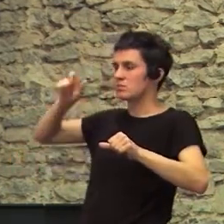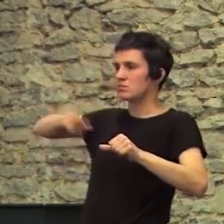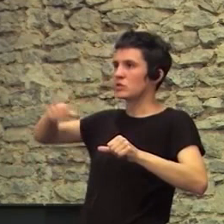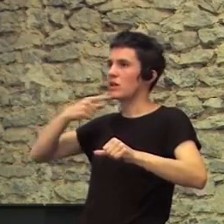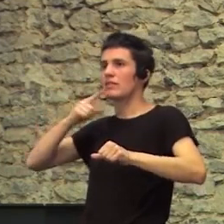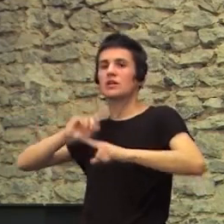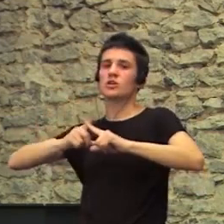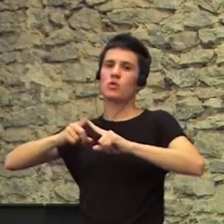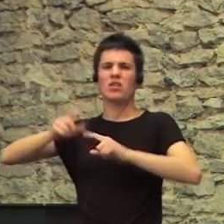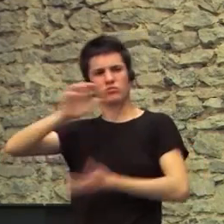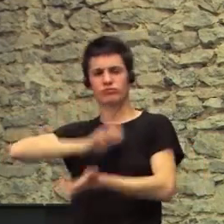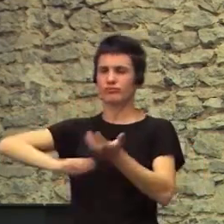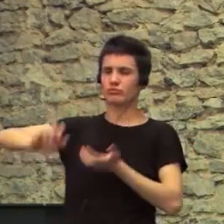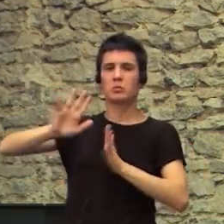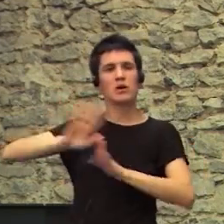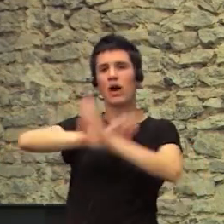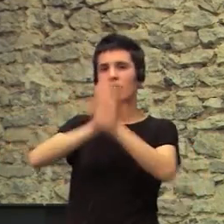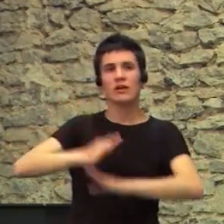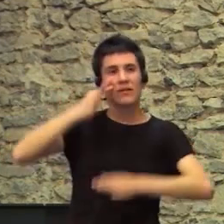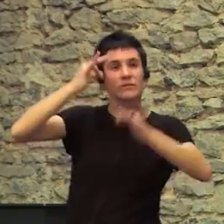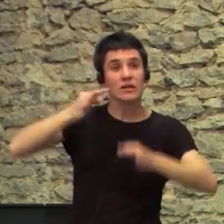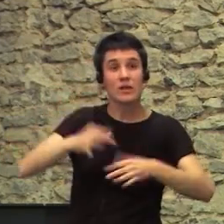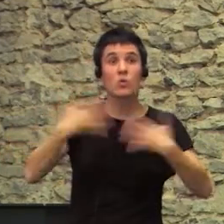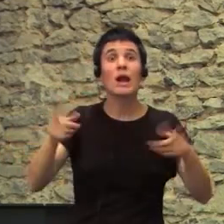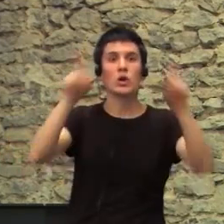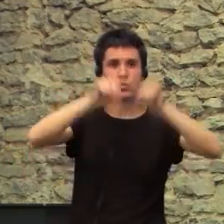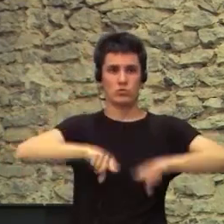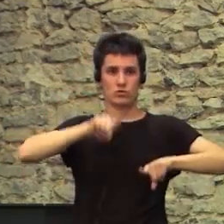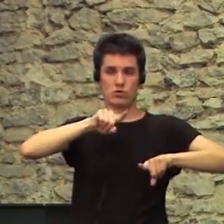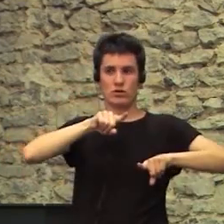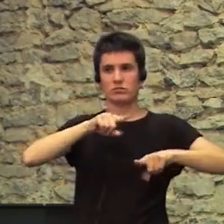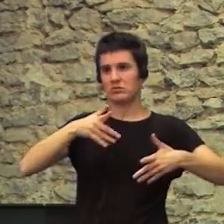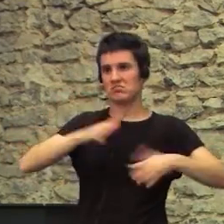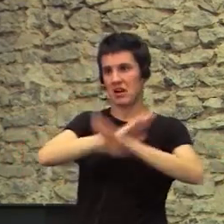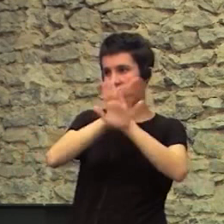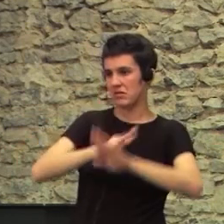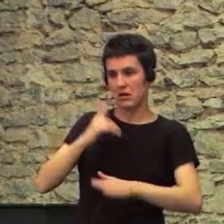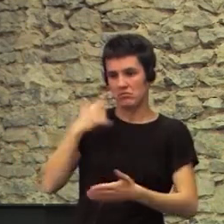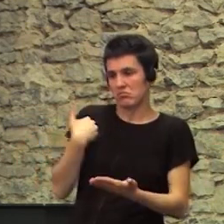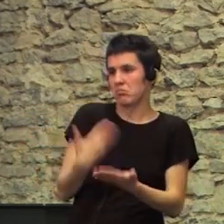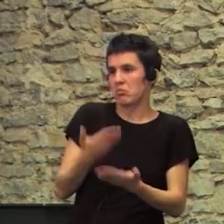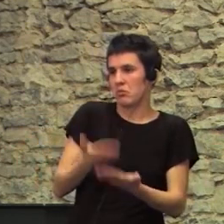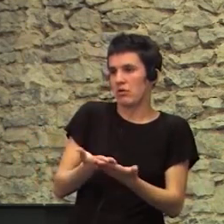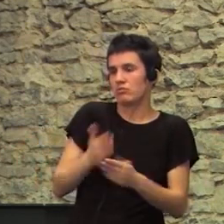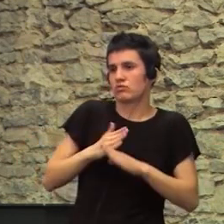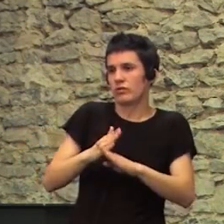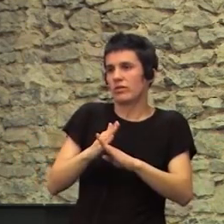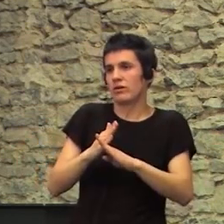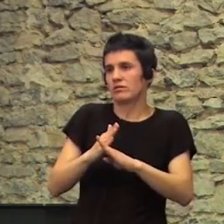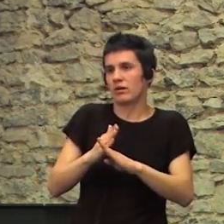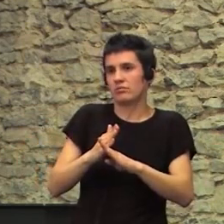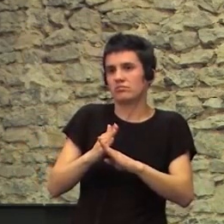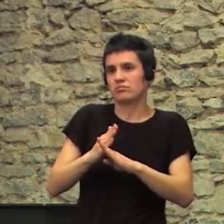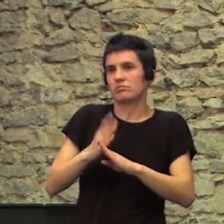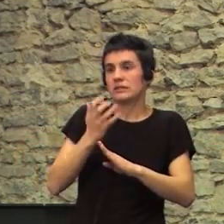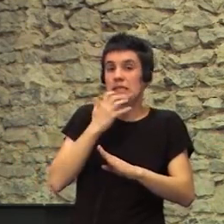complejo. No, el verdadero era el sexo cromosómico. Y era prueba suficiente para que una mujer no tuviera el